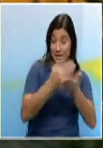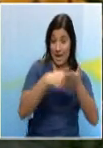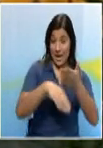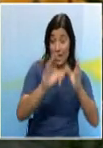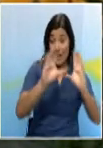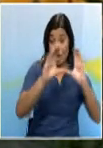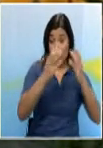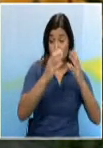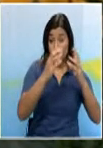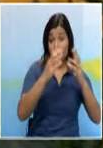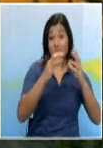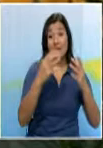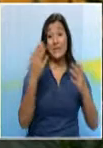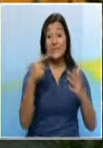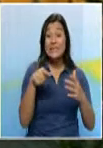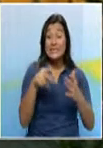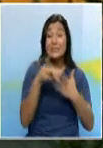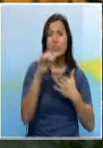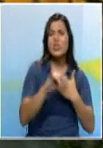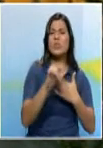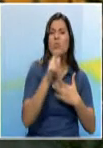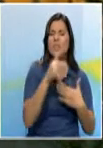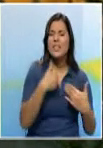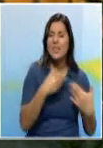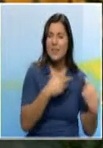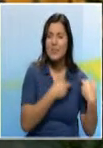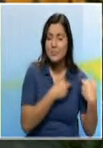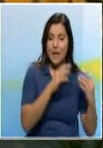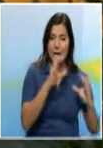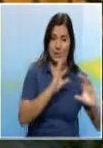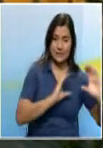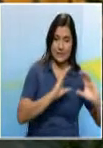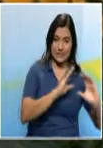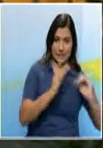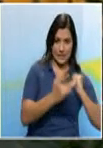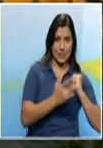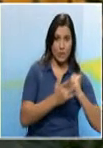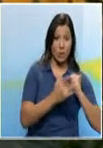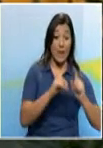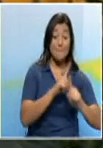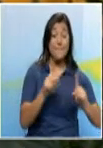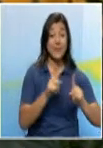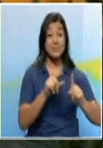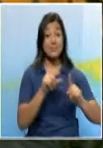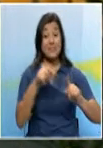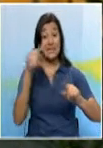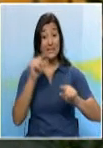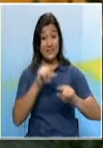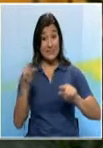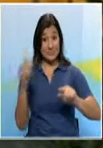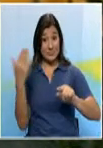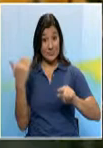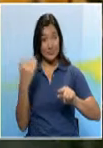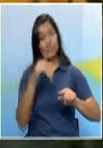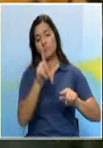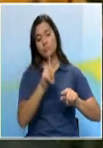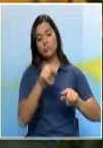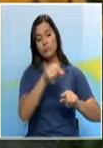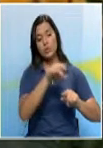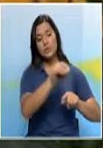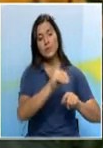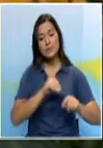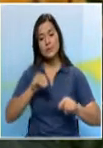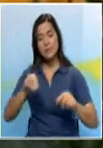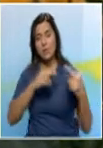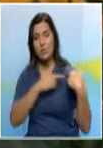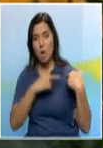pasó a la Comisión de Asuntos Económicos. Es el que tiene más avance en cuanto al trámite de mociones, pero hay otra iniciativa que es del diputado